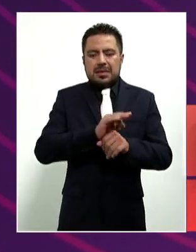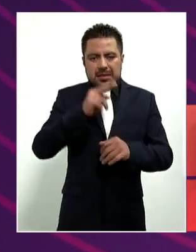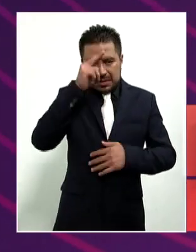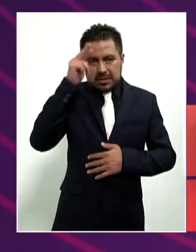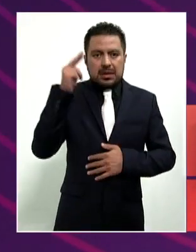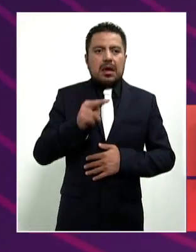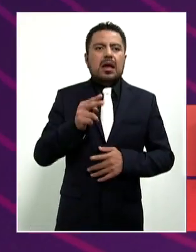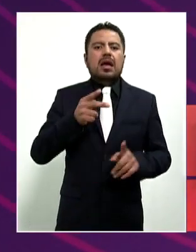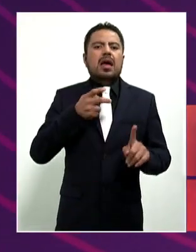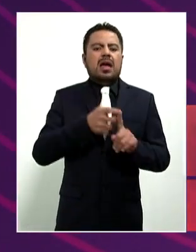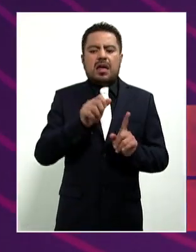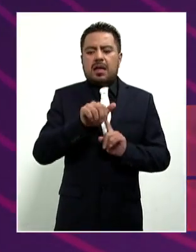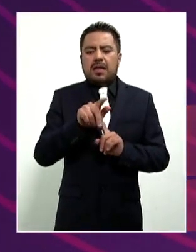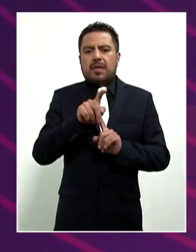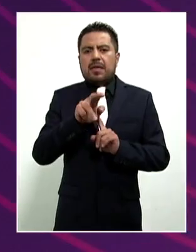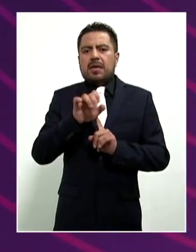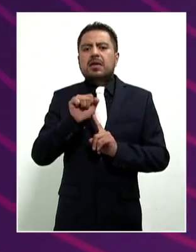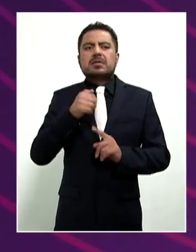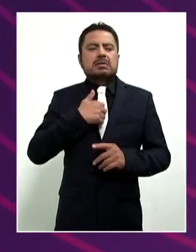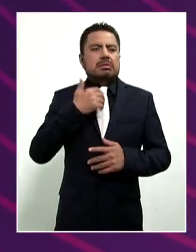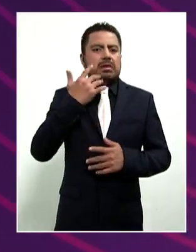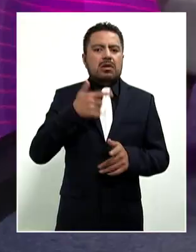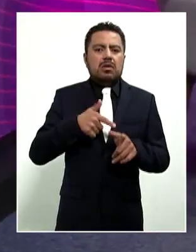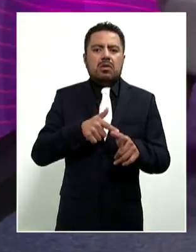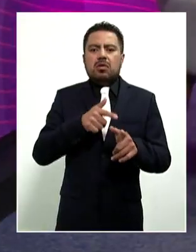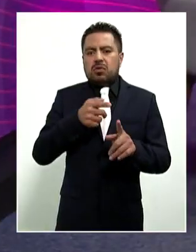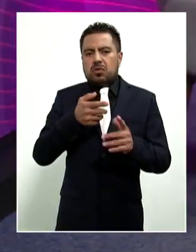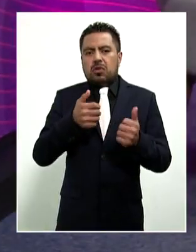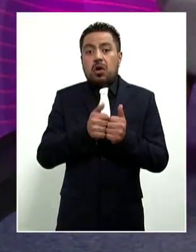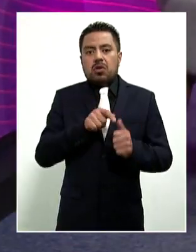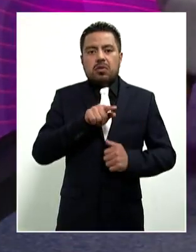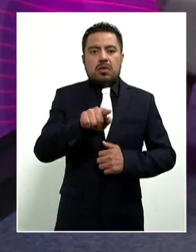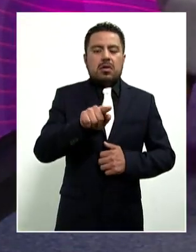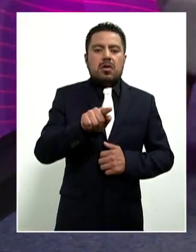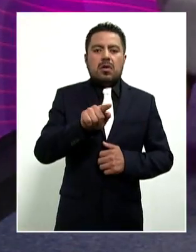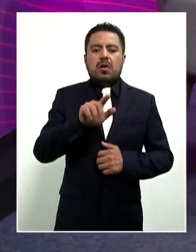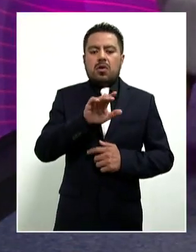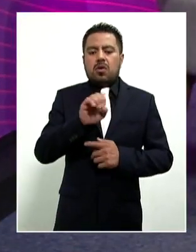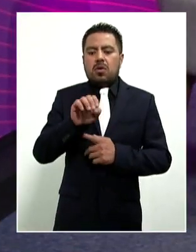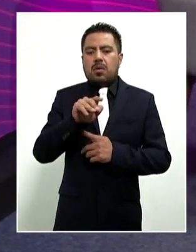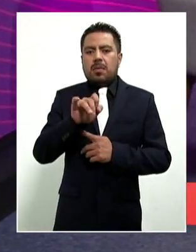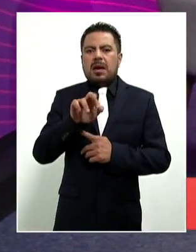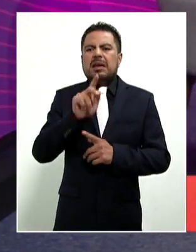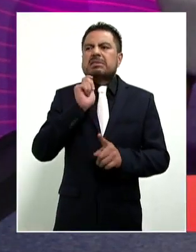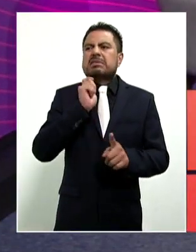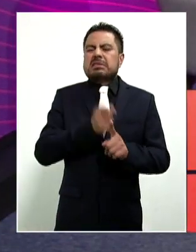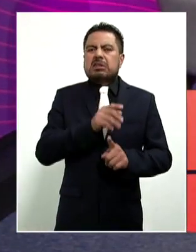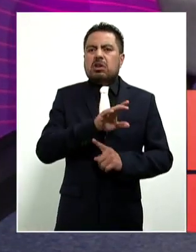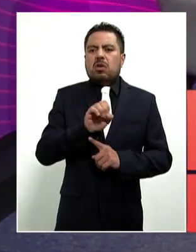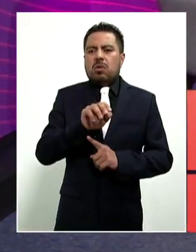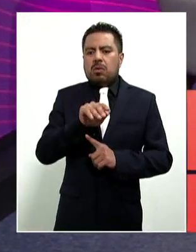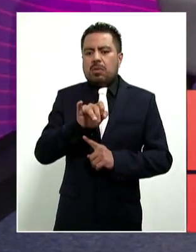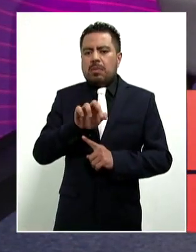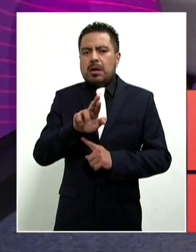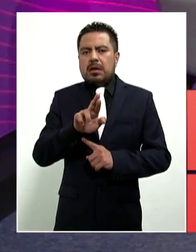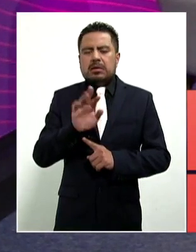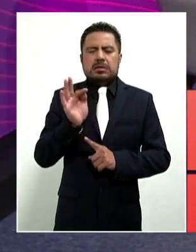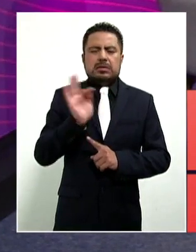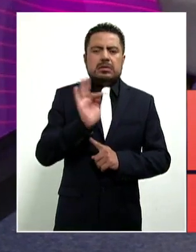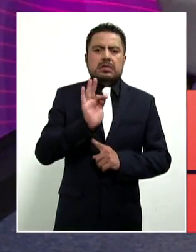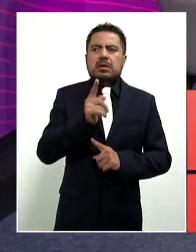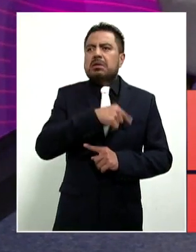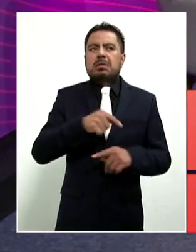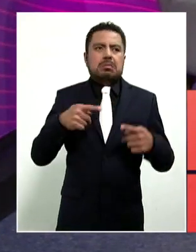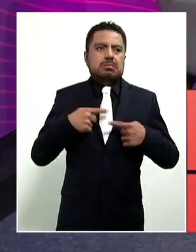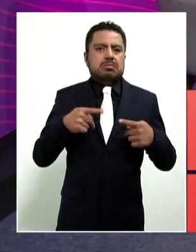México. Y Andrés, queríamos continuar contigo. La Comar. ¿Qué es la Comar? Porque probablemente